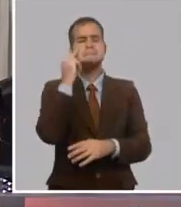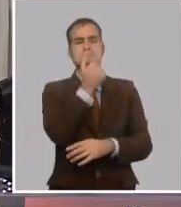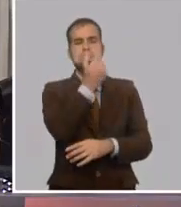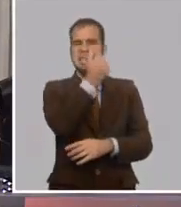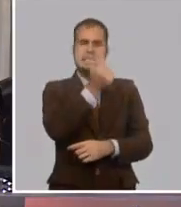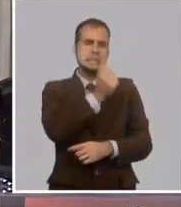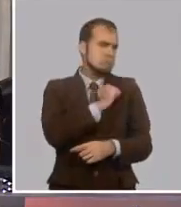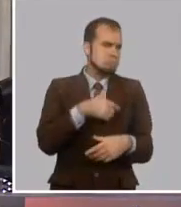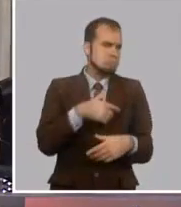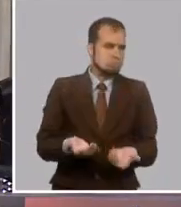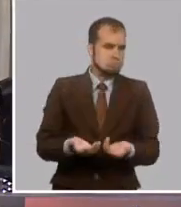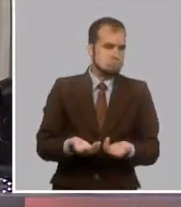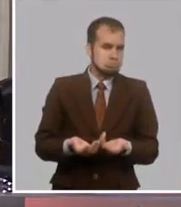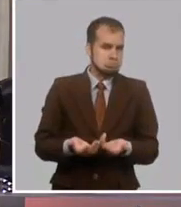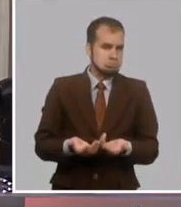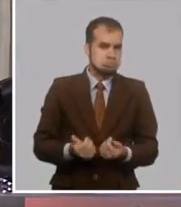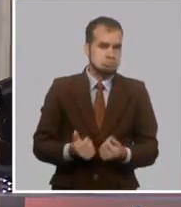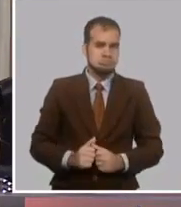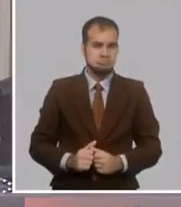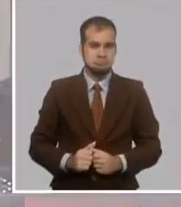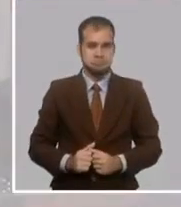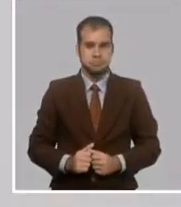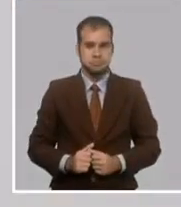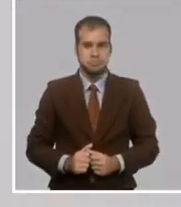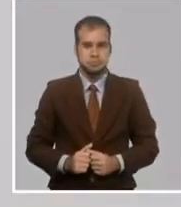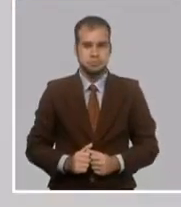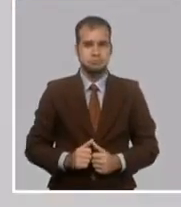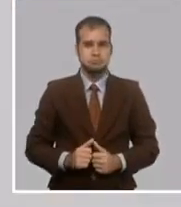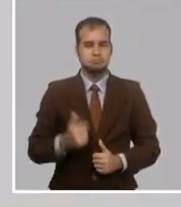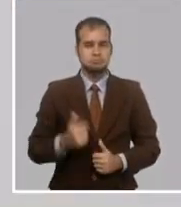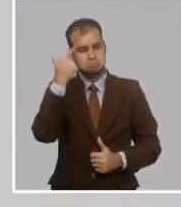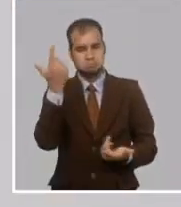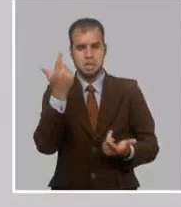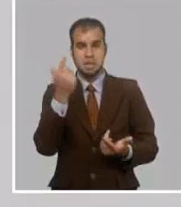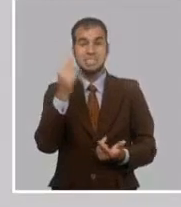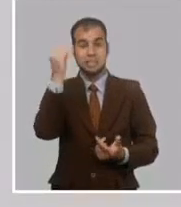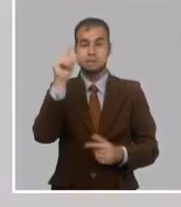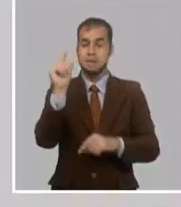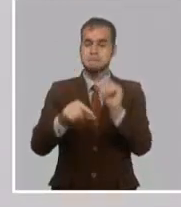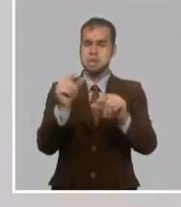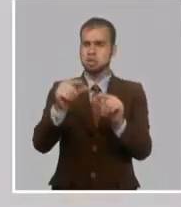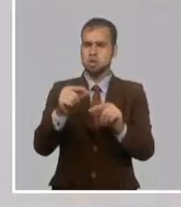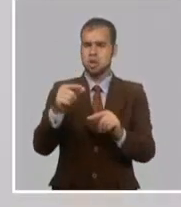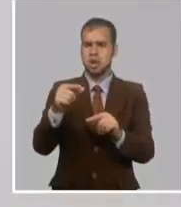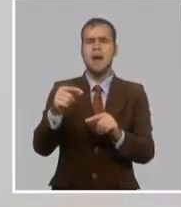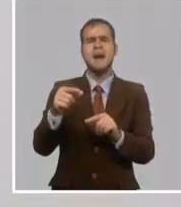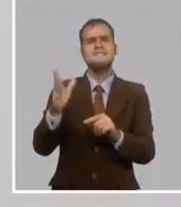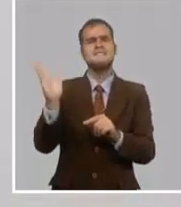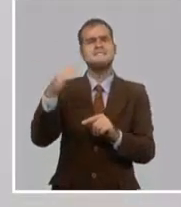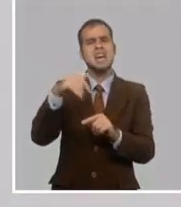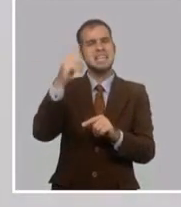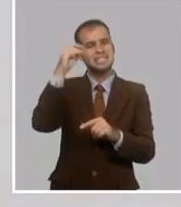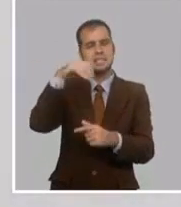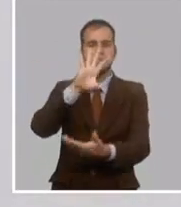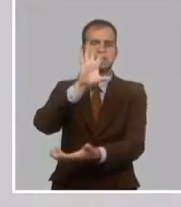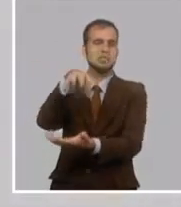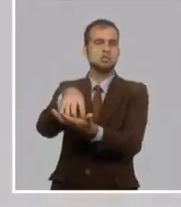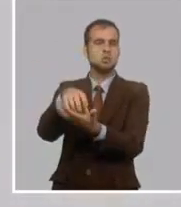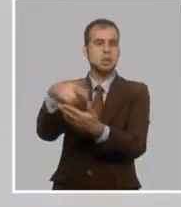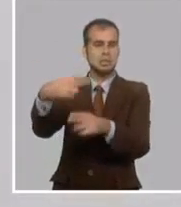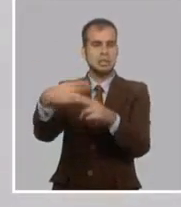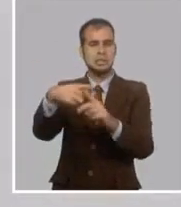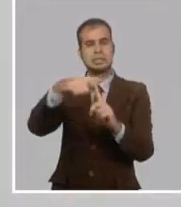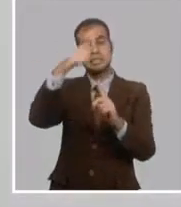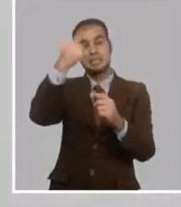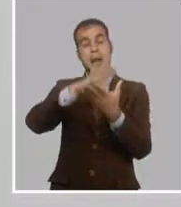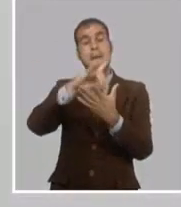hay que buscar cómo trabajan en conjunto todos los emigrados de campos por poner un ejemplo una ciudad como pueden trabajar en